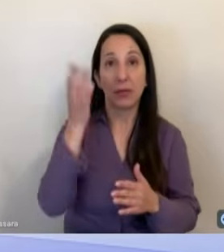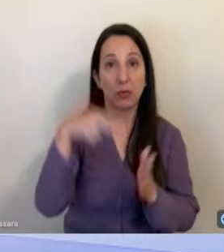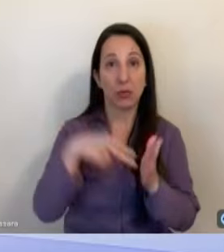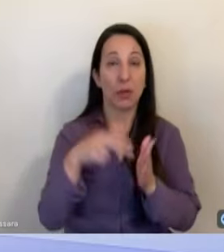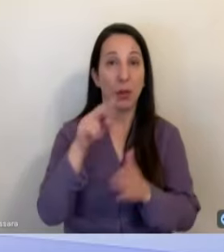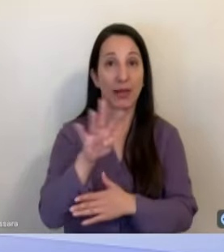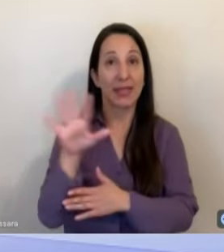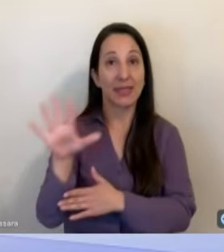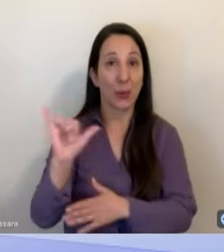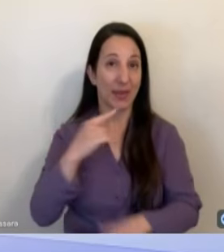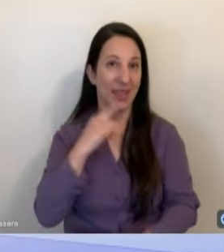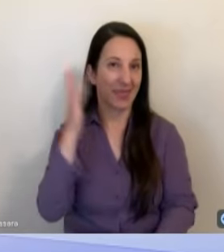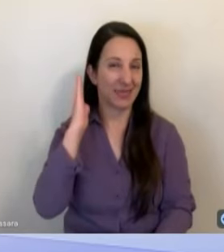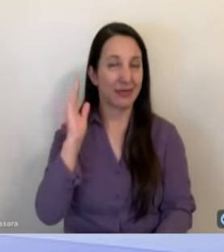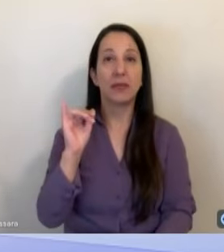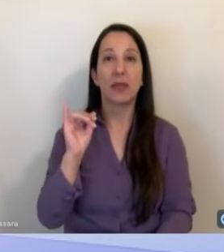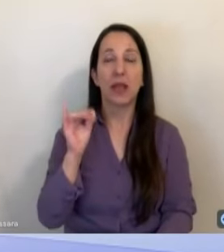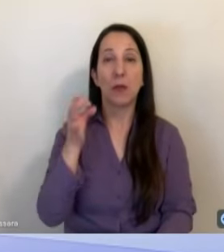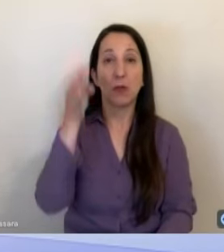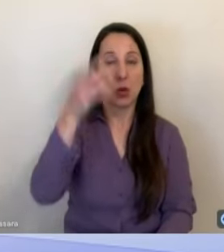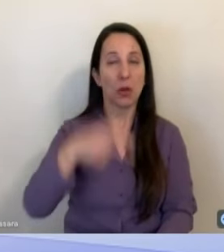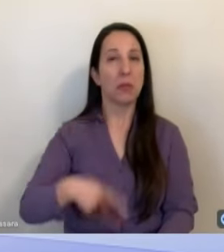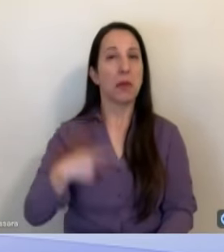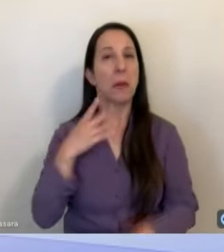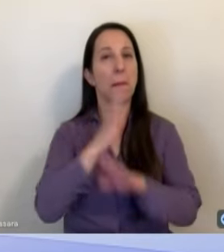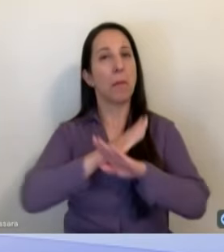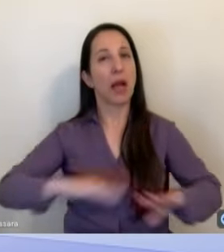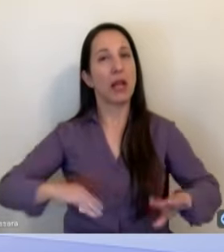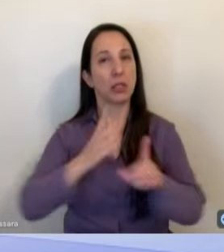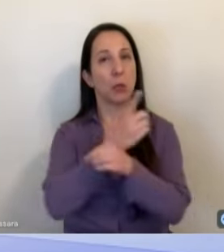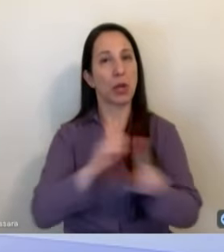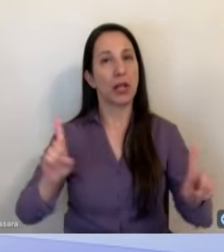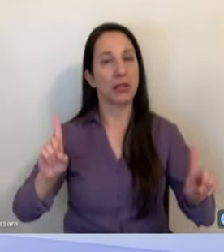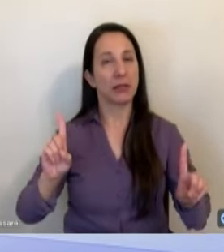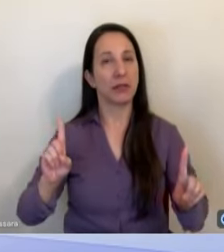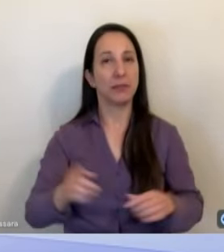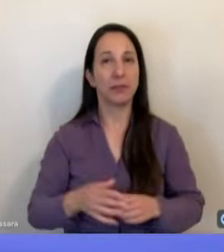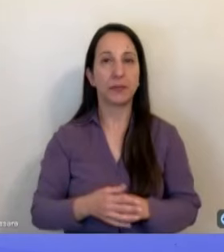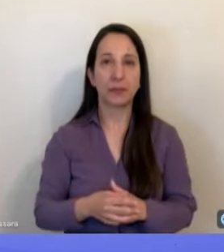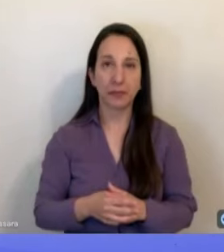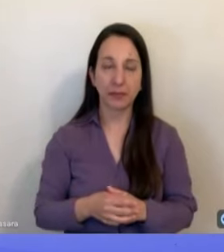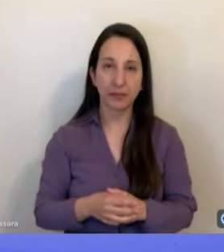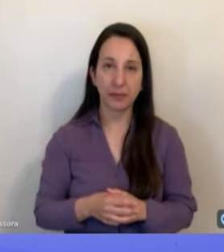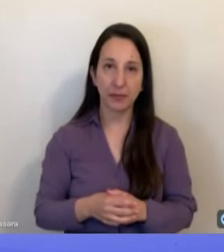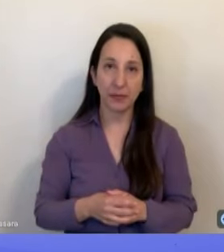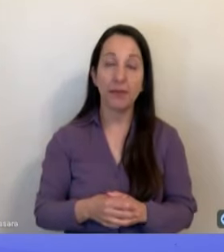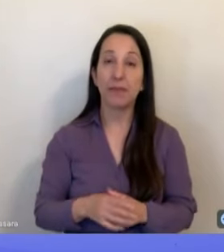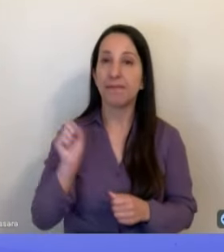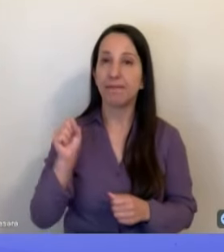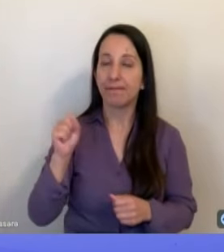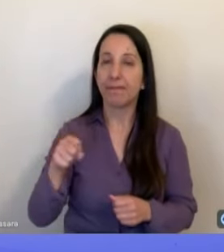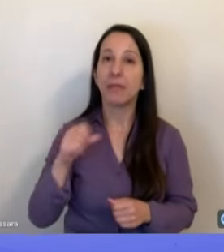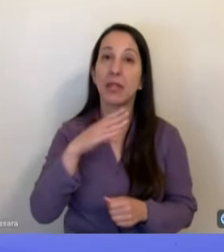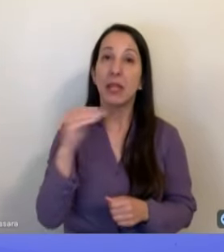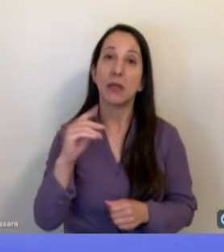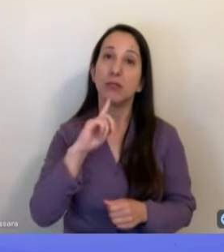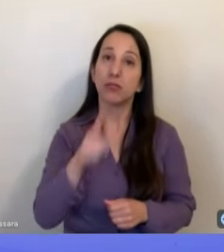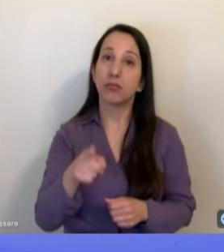dije antes, a vivir una paz y una democracia que valgan la pena ser vividas. Claro, don Walter, y no